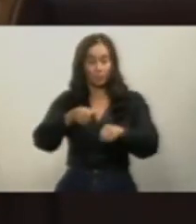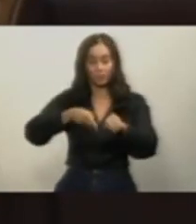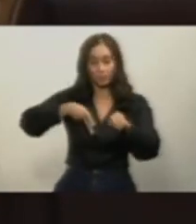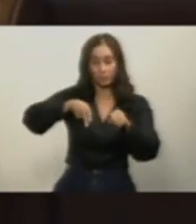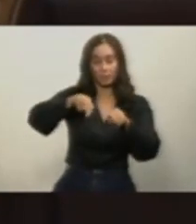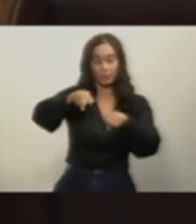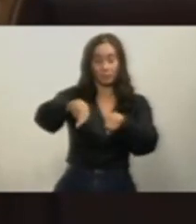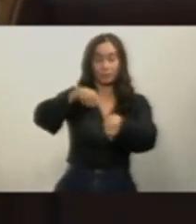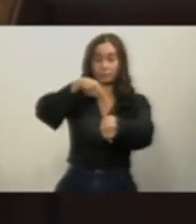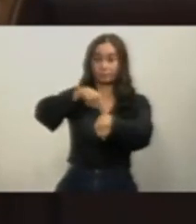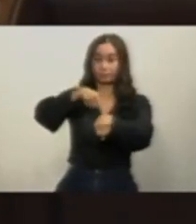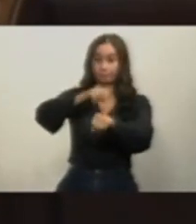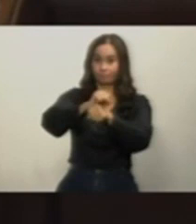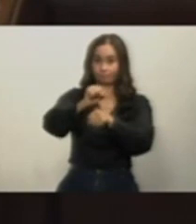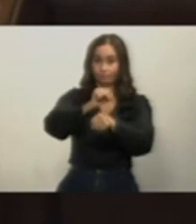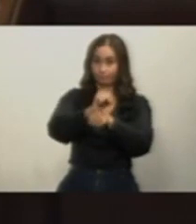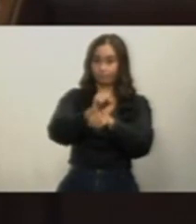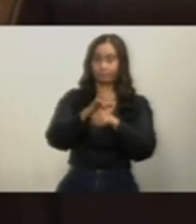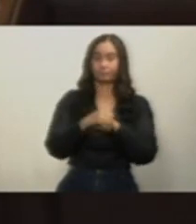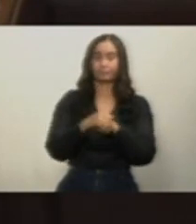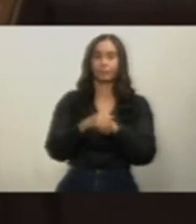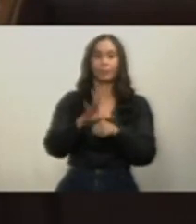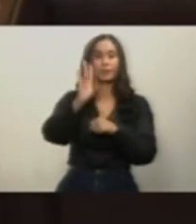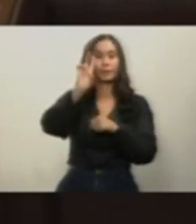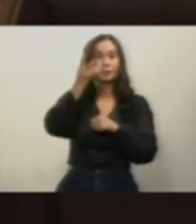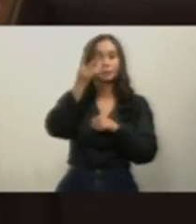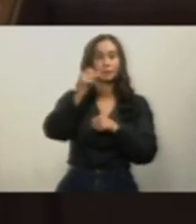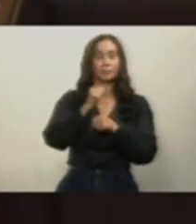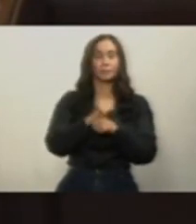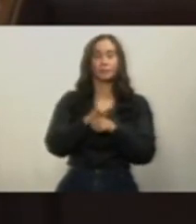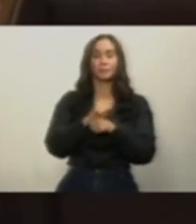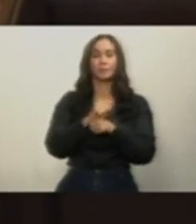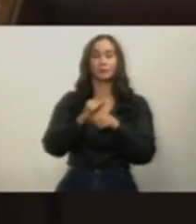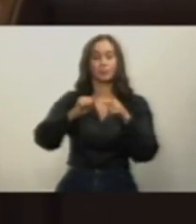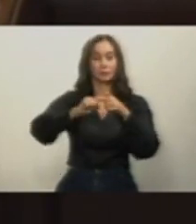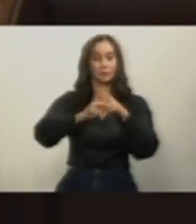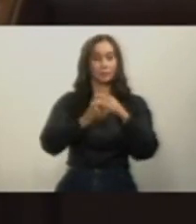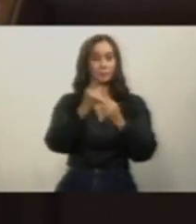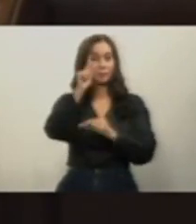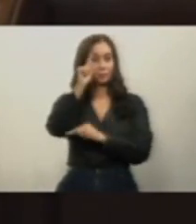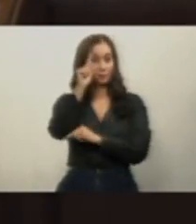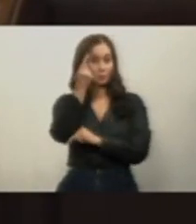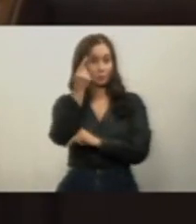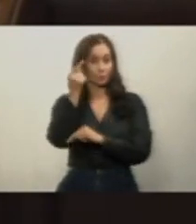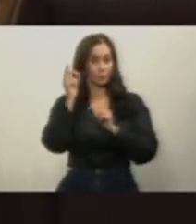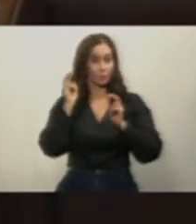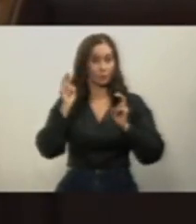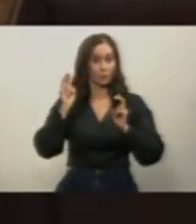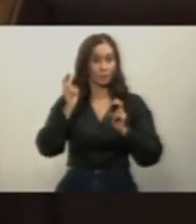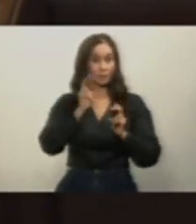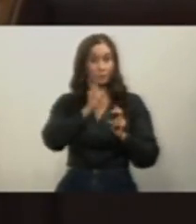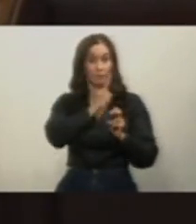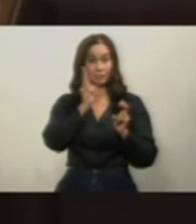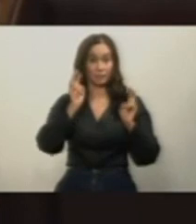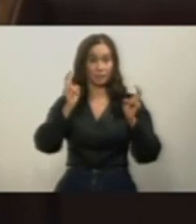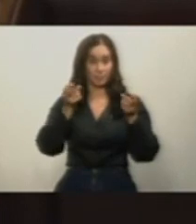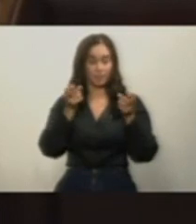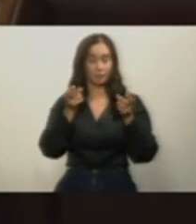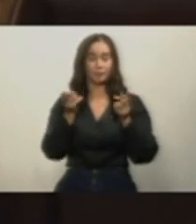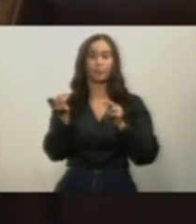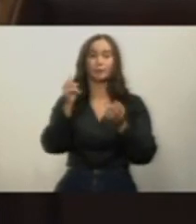funciones laborales séptimo desde el día 1 de enero hasta el 10 de enero del 2000 21